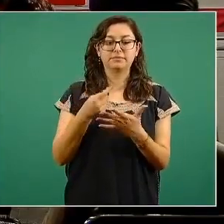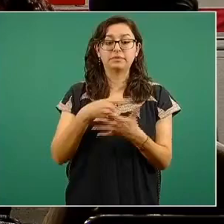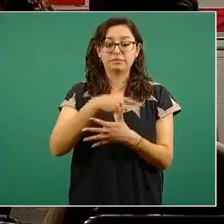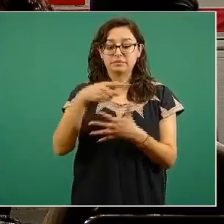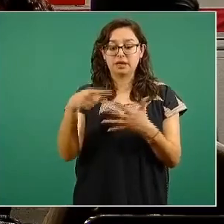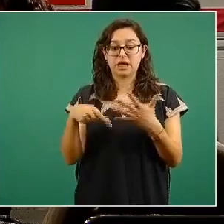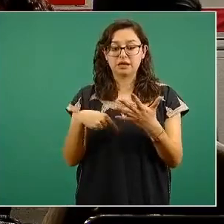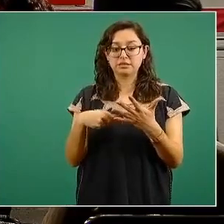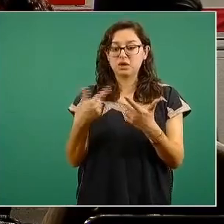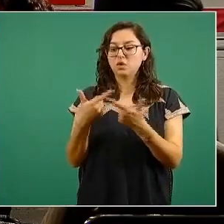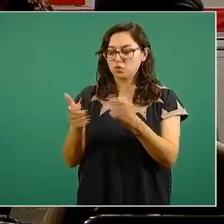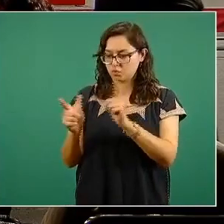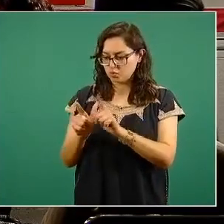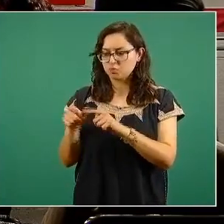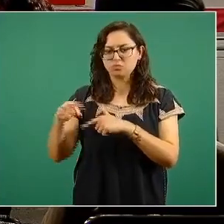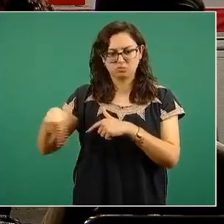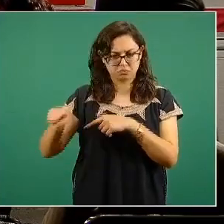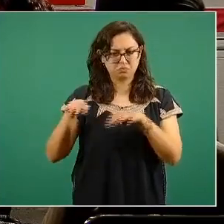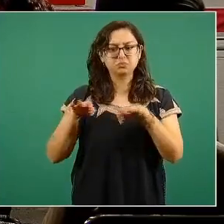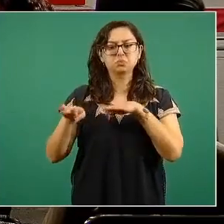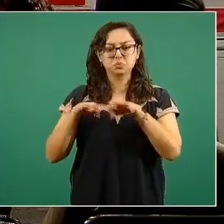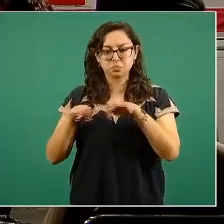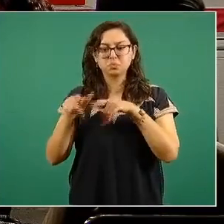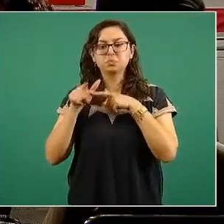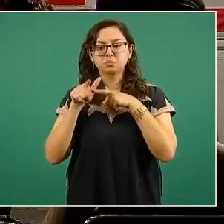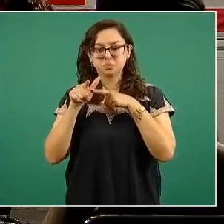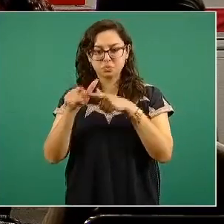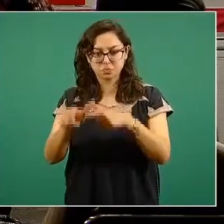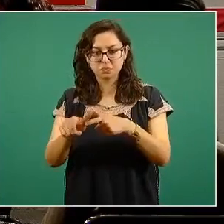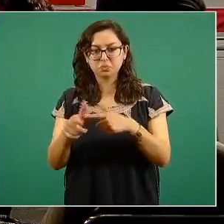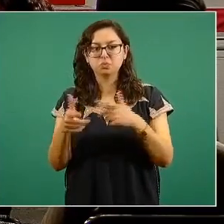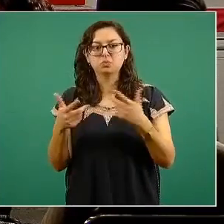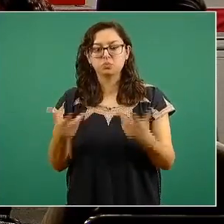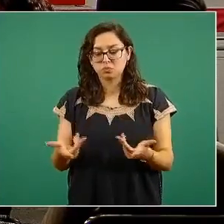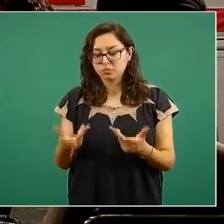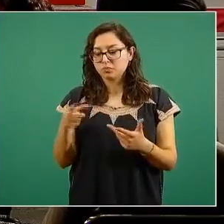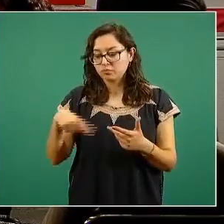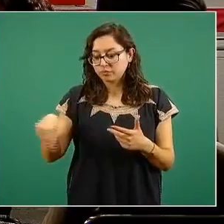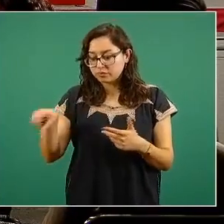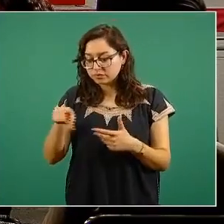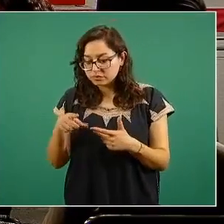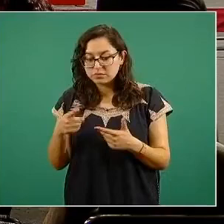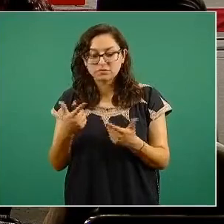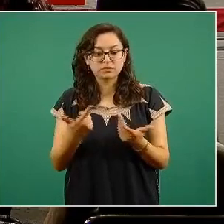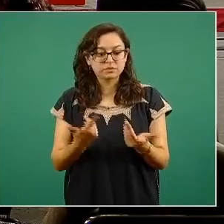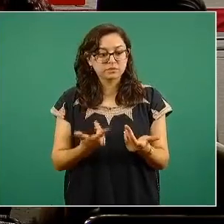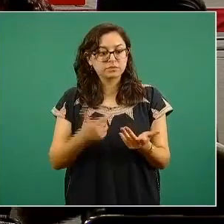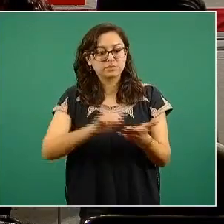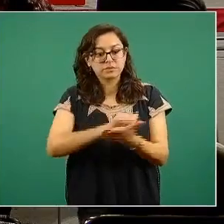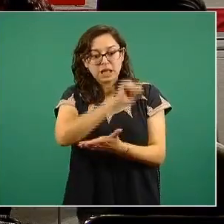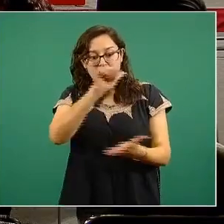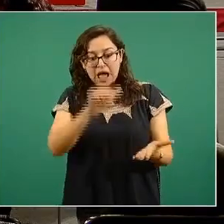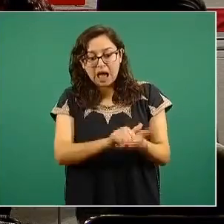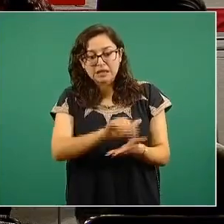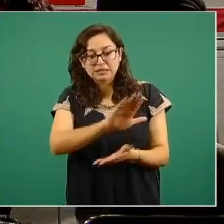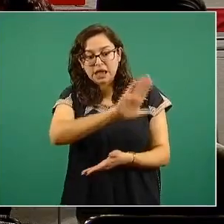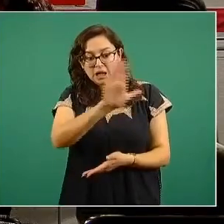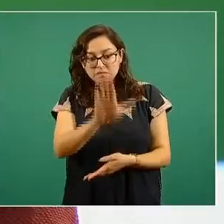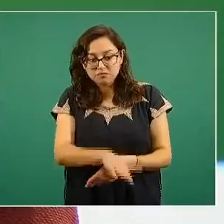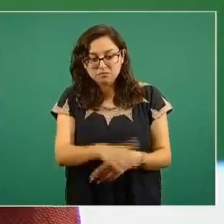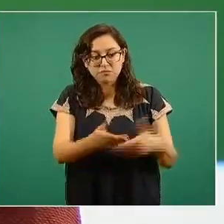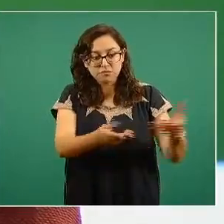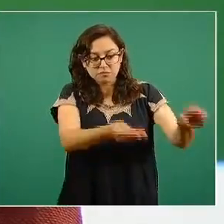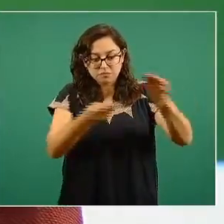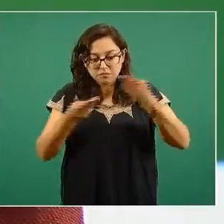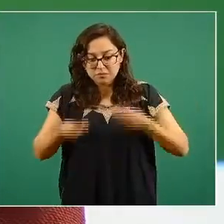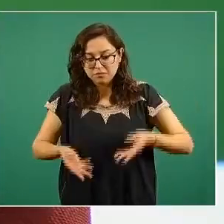grupo técnico continúa trabajando, y conforme se van teniendo acceso a las actas de defunción, que son la fuente